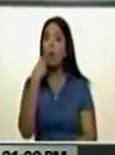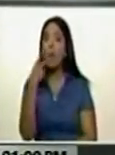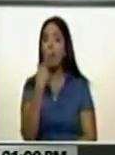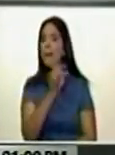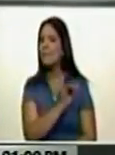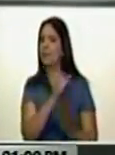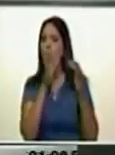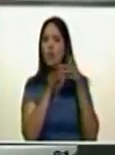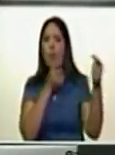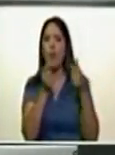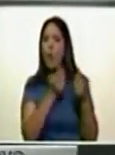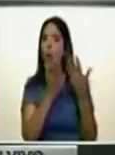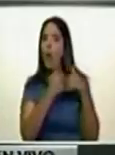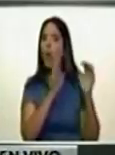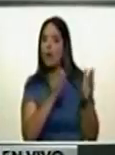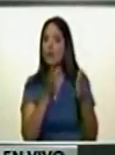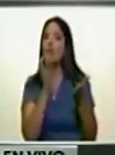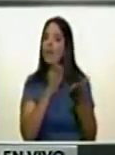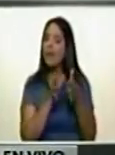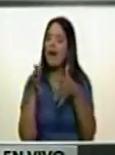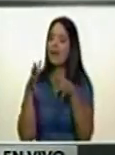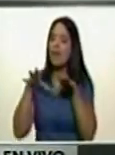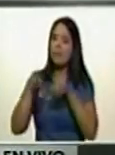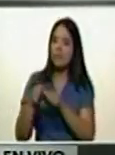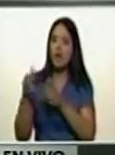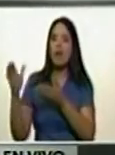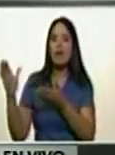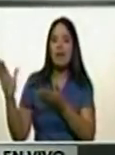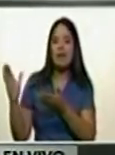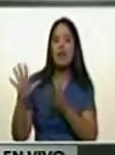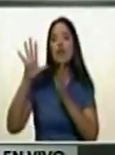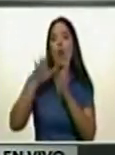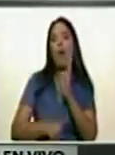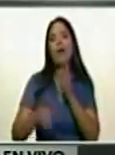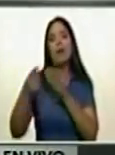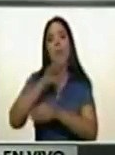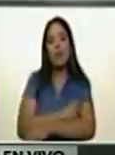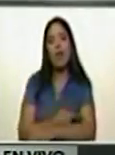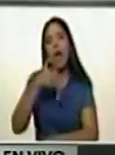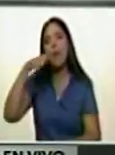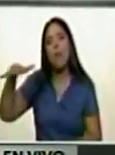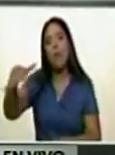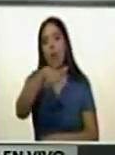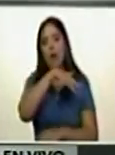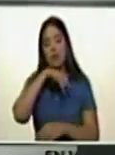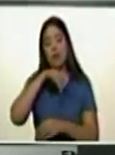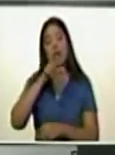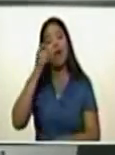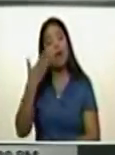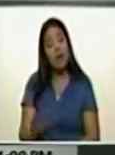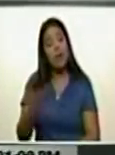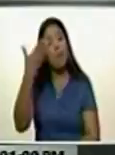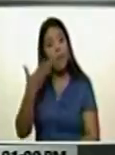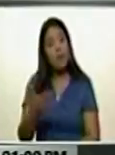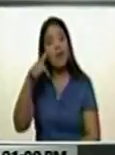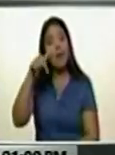grupos económicos organizados para volver al poder y quitarle el poder al pueblo? Por eso es que es tan importante